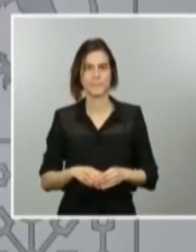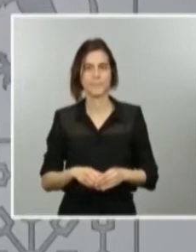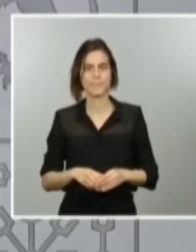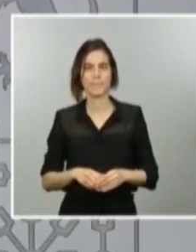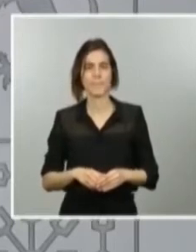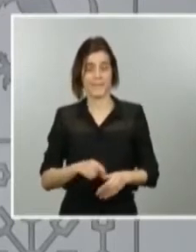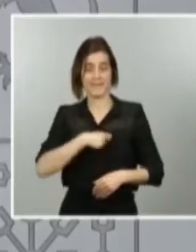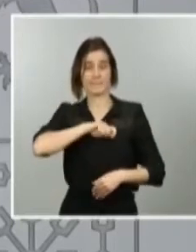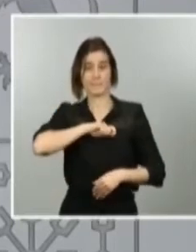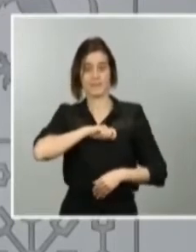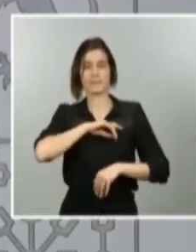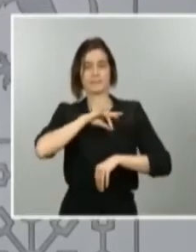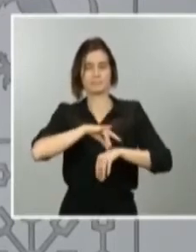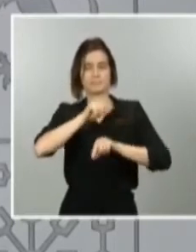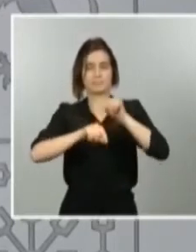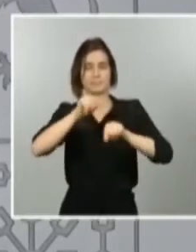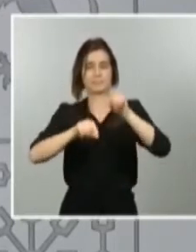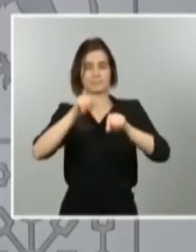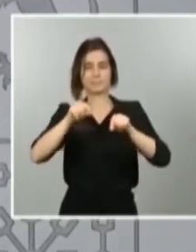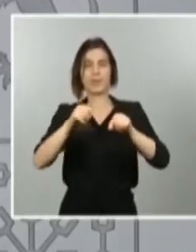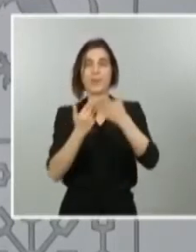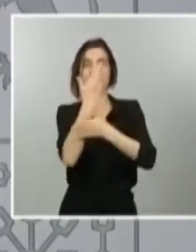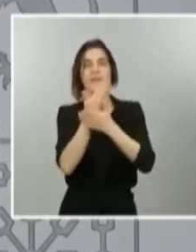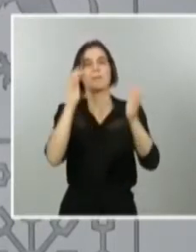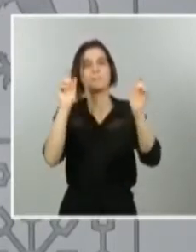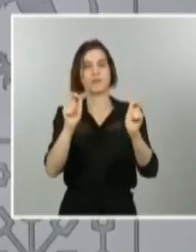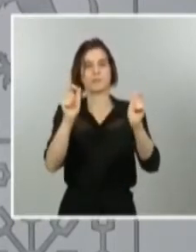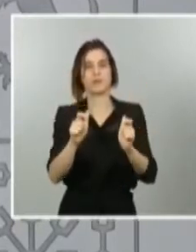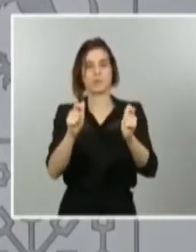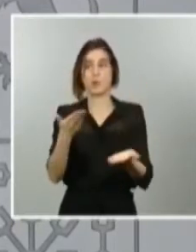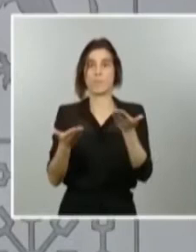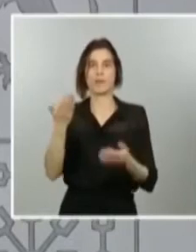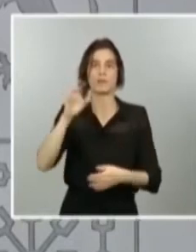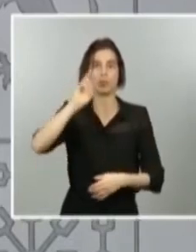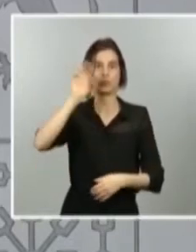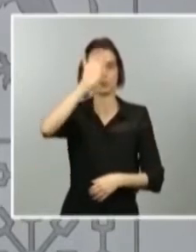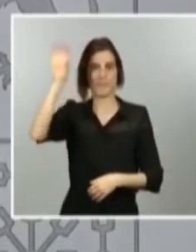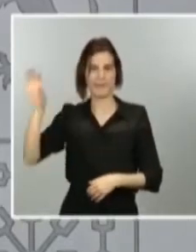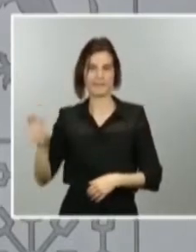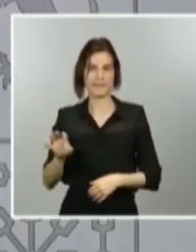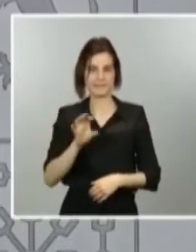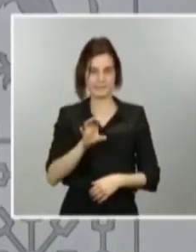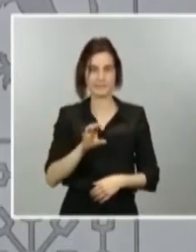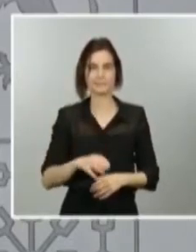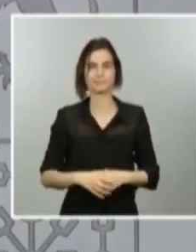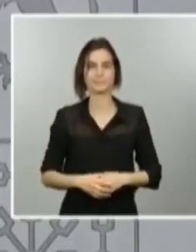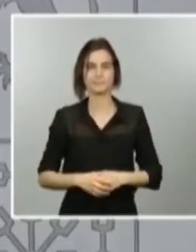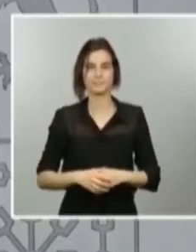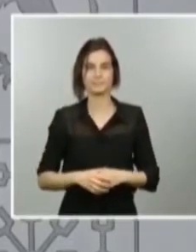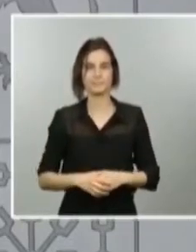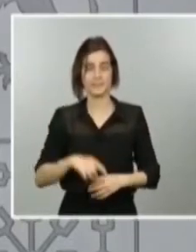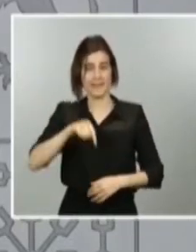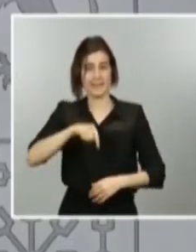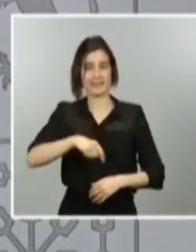estuvimos casi un mes y medio donde la mascarilla no era obligatoria en la calle. La mascarilla empezó a ser obligatoria en la